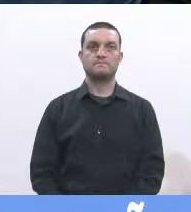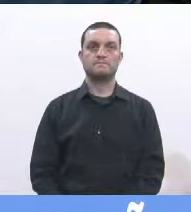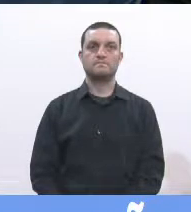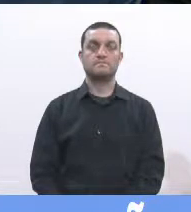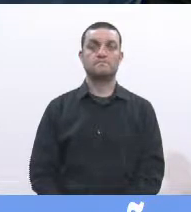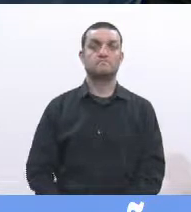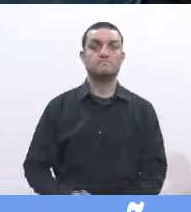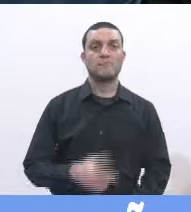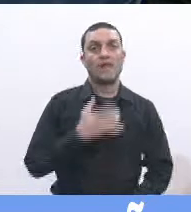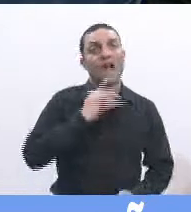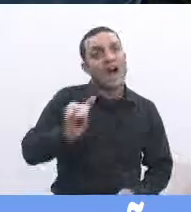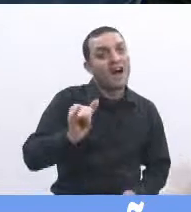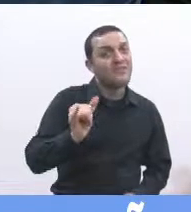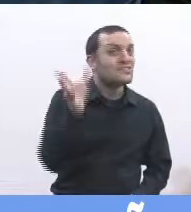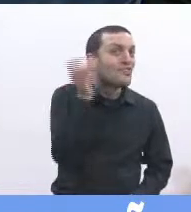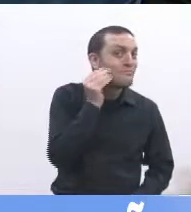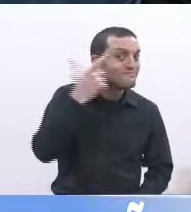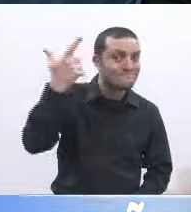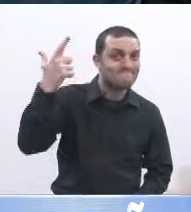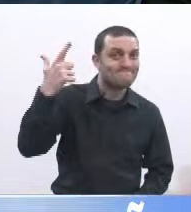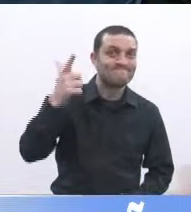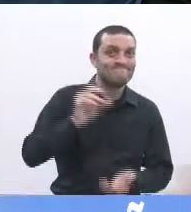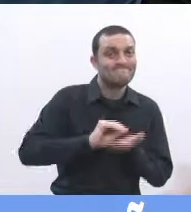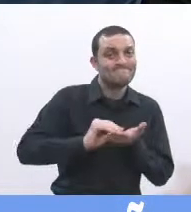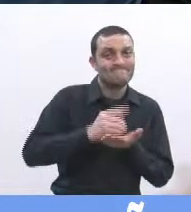No le escuchamos, senador, absolutamente nada.